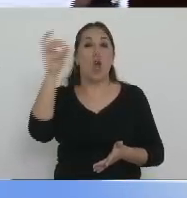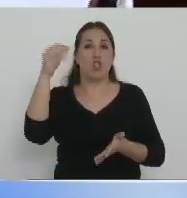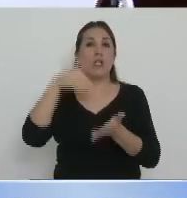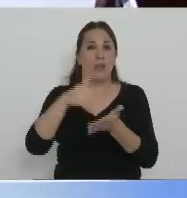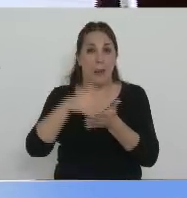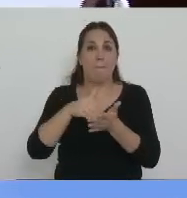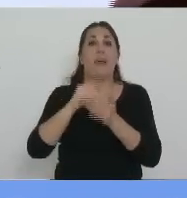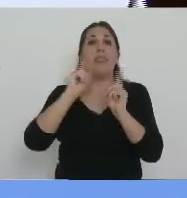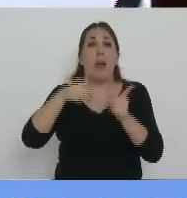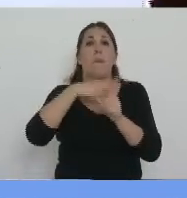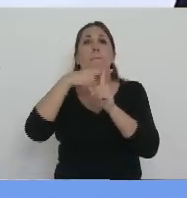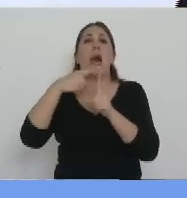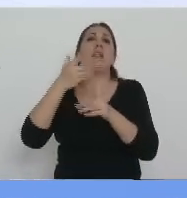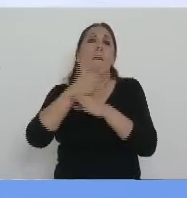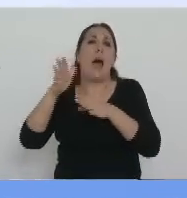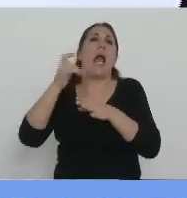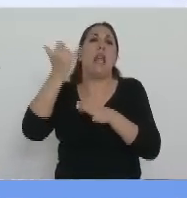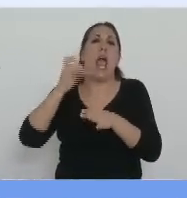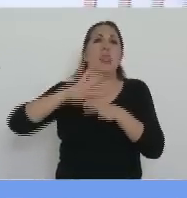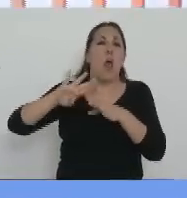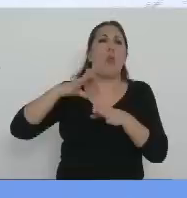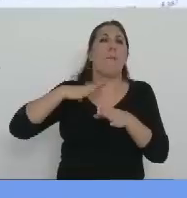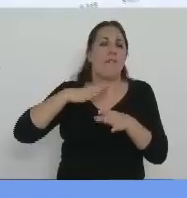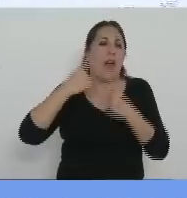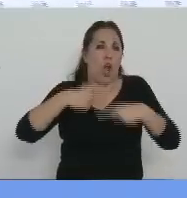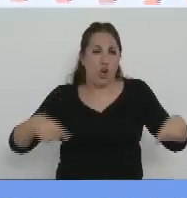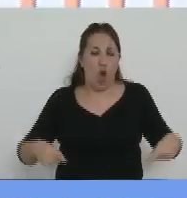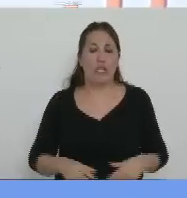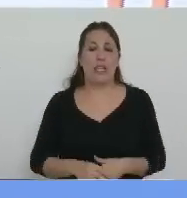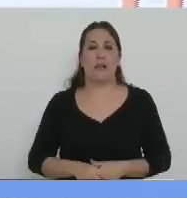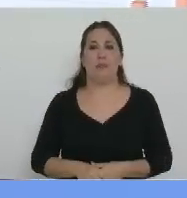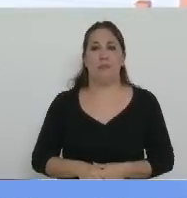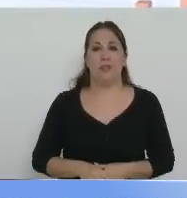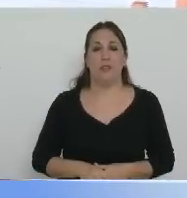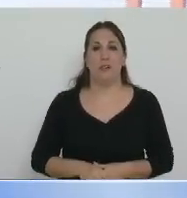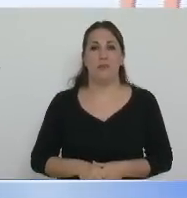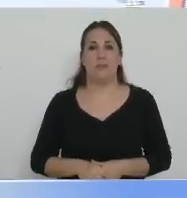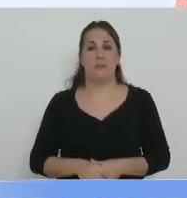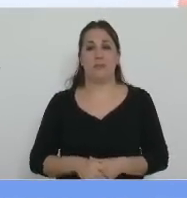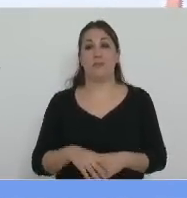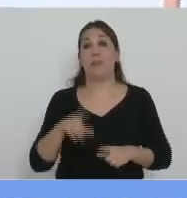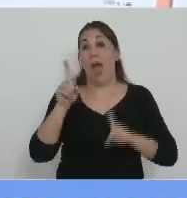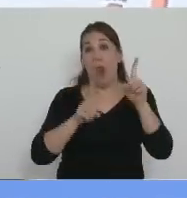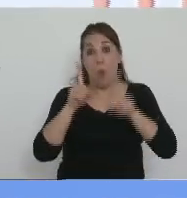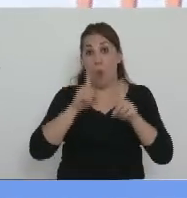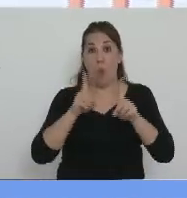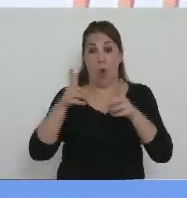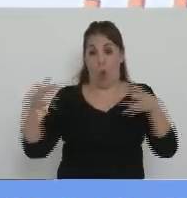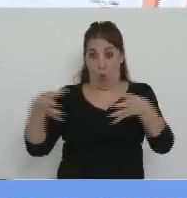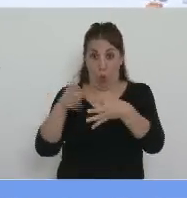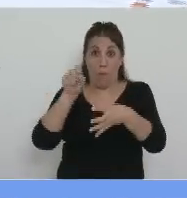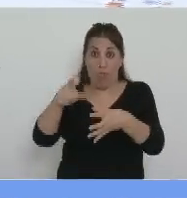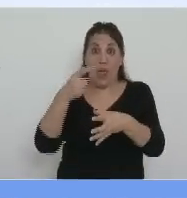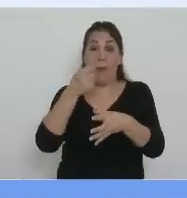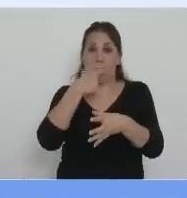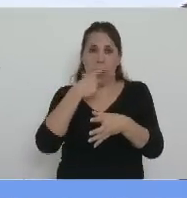agregarle la deuda privada y todo lo demás obviamente algunos de los integrantes juntos por el cambio puede decir